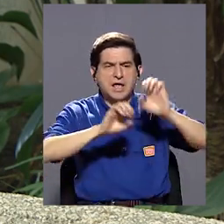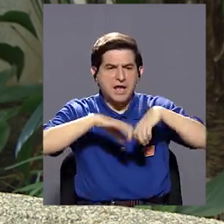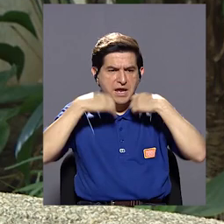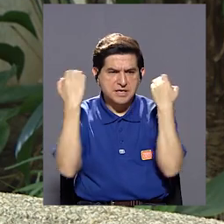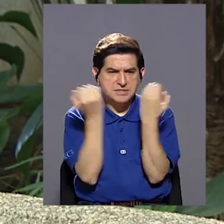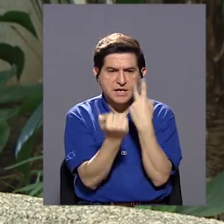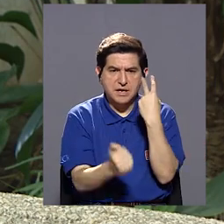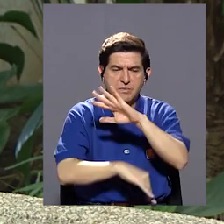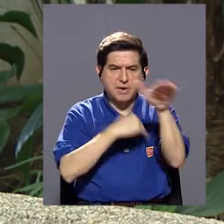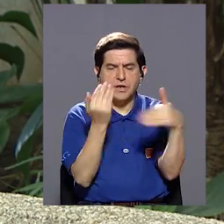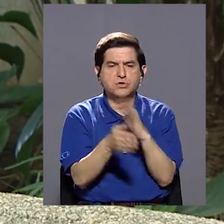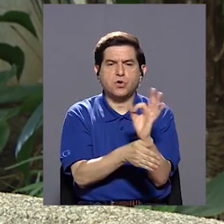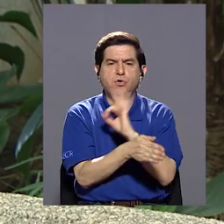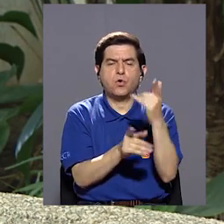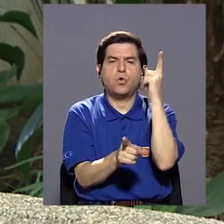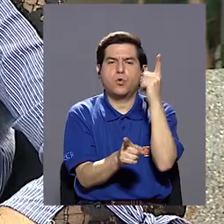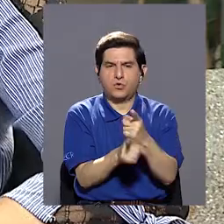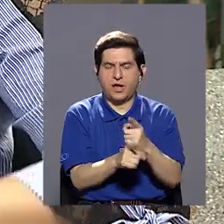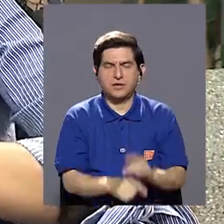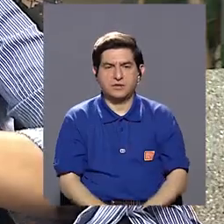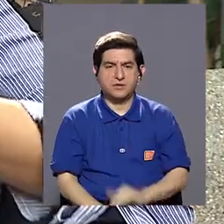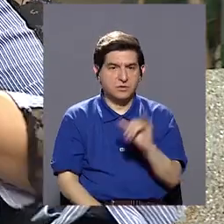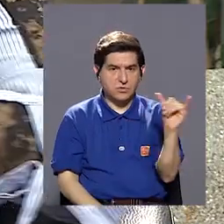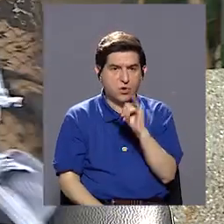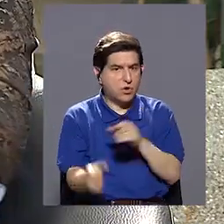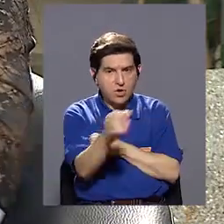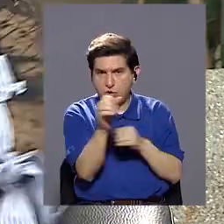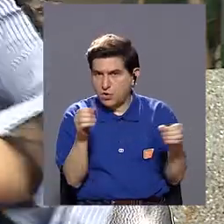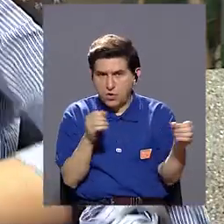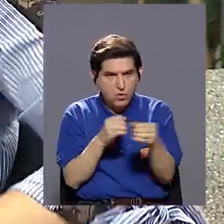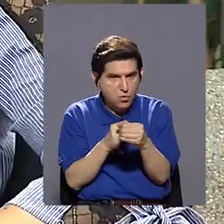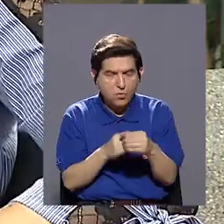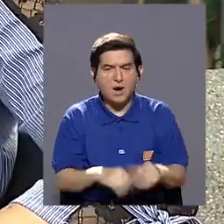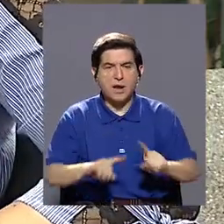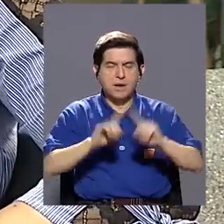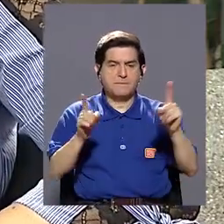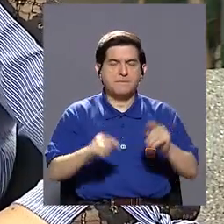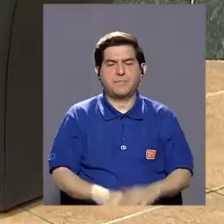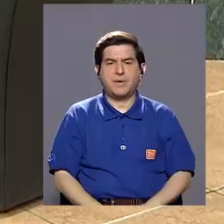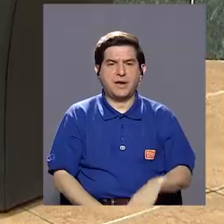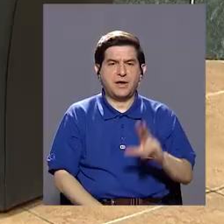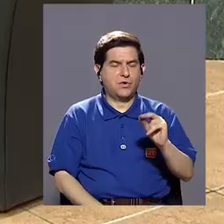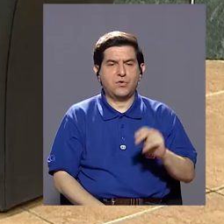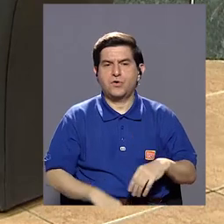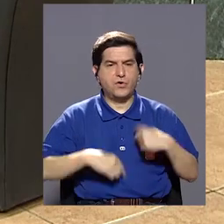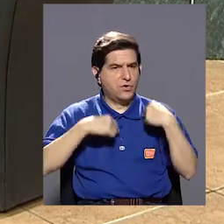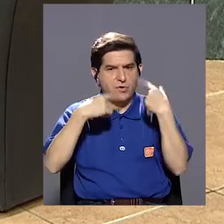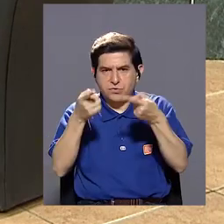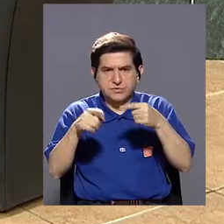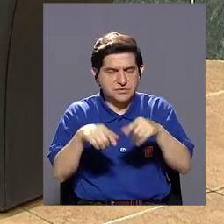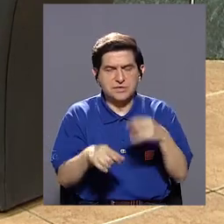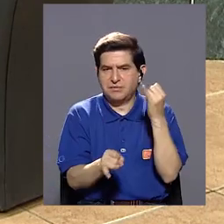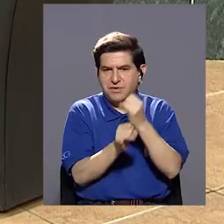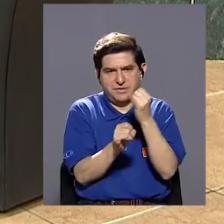equipo y ver que todo funcione correctamente. Tal cual como si fuera en la oficina, solo que el desplazamiento al otro lugar. Exactamente. Ok, bueno,